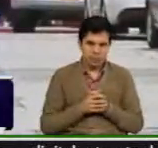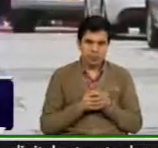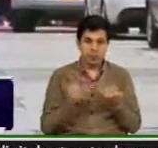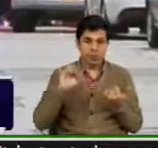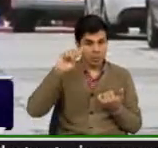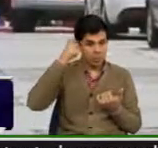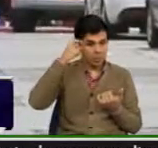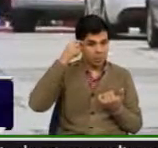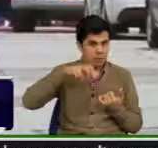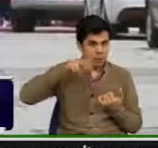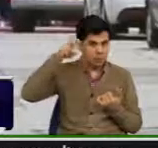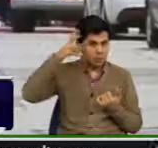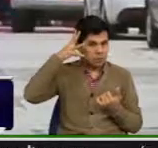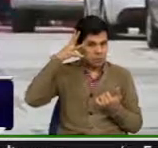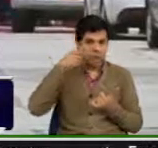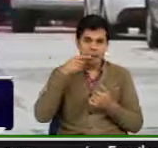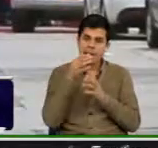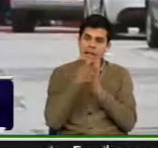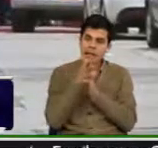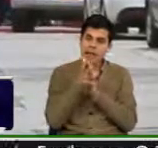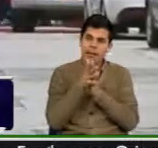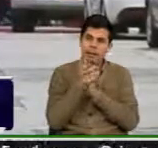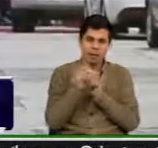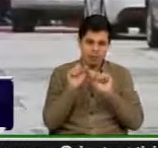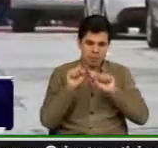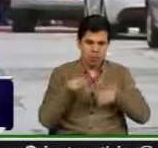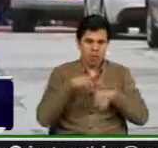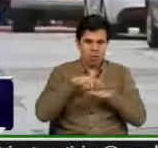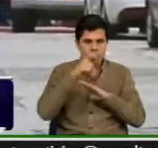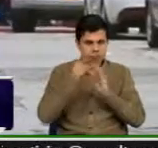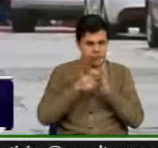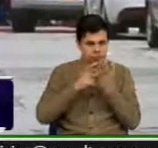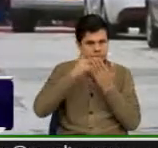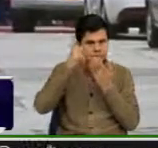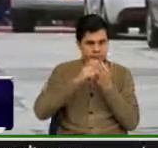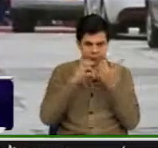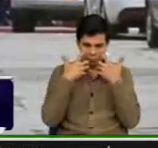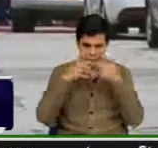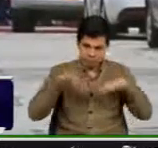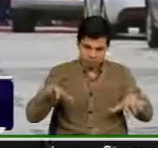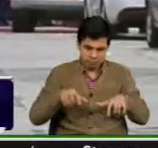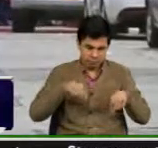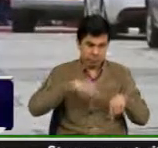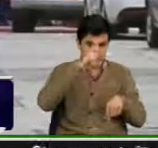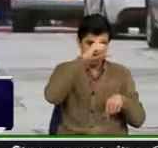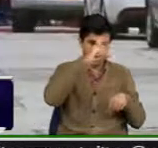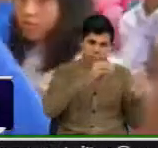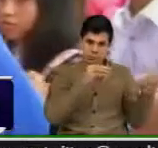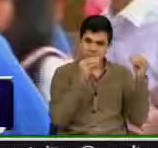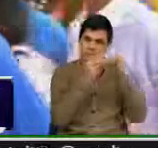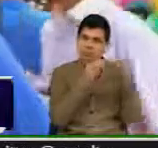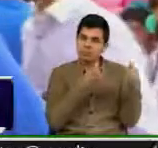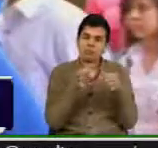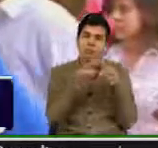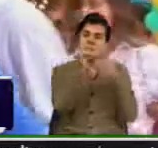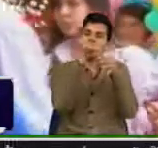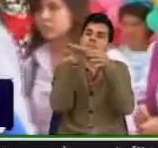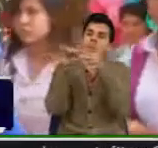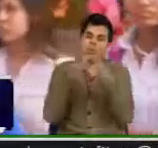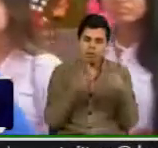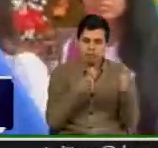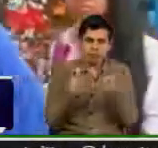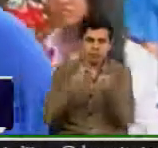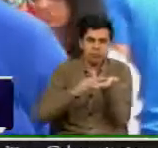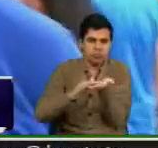de Norte de Santander aprovechó para confirmar la noticia de proyectos viales importantes para Cúcuta y su área metropolitana. En una reunión que tuvimos con el